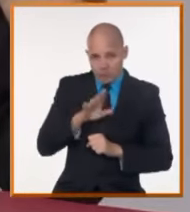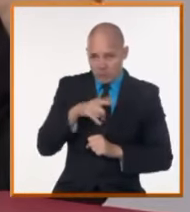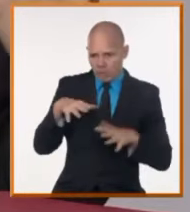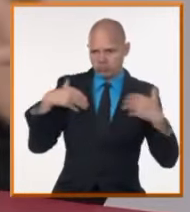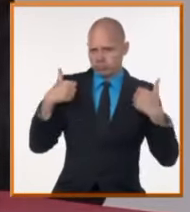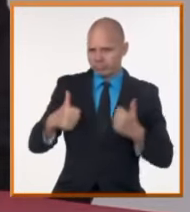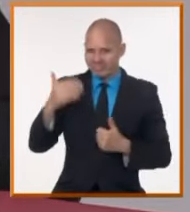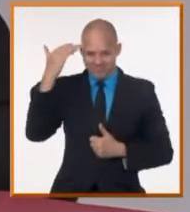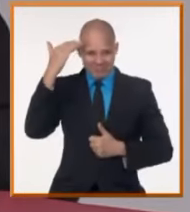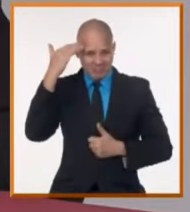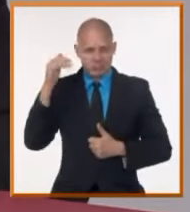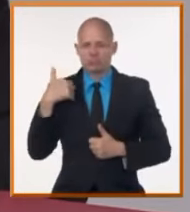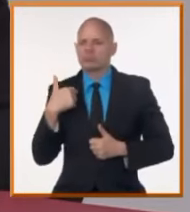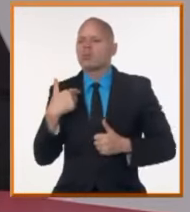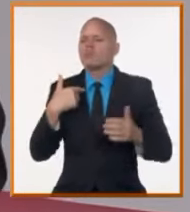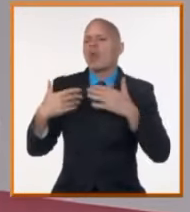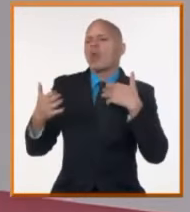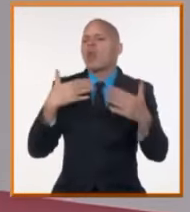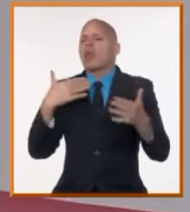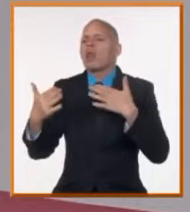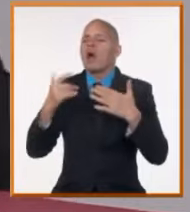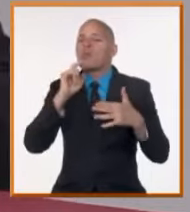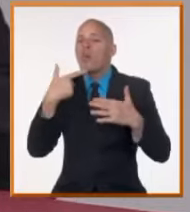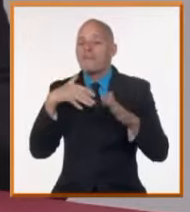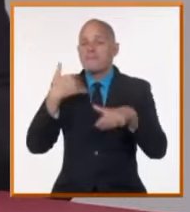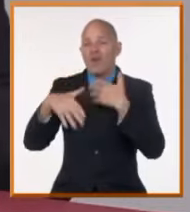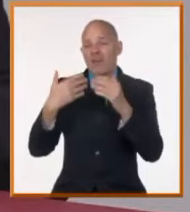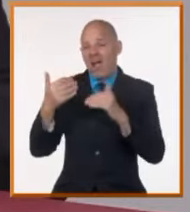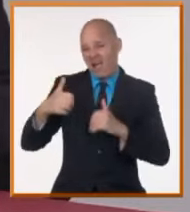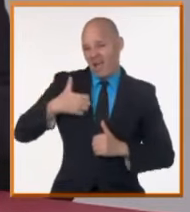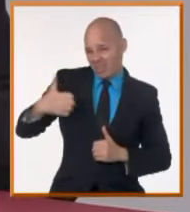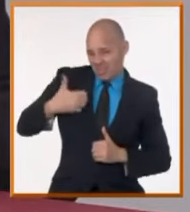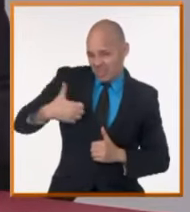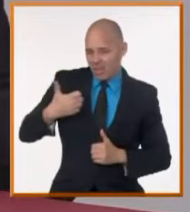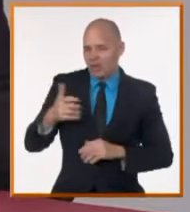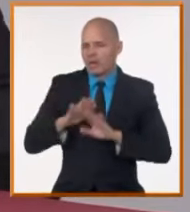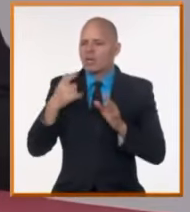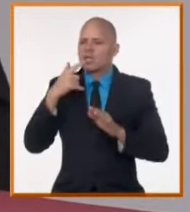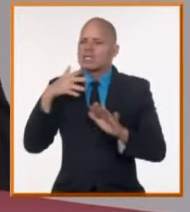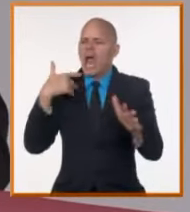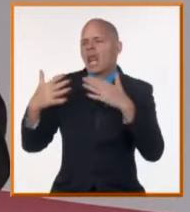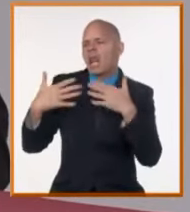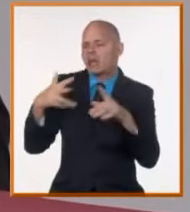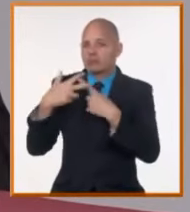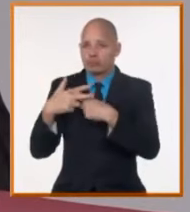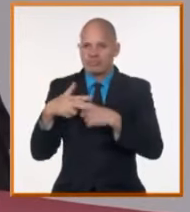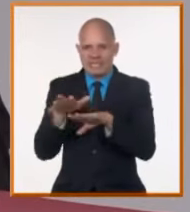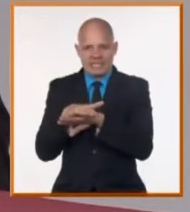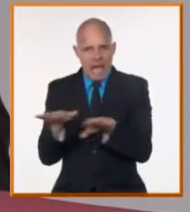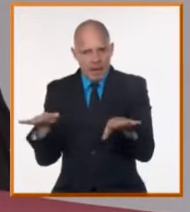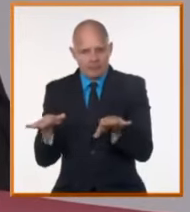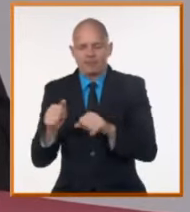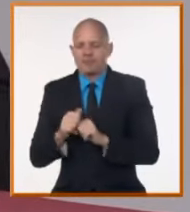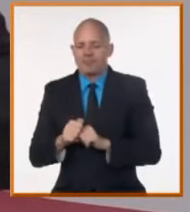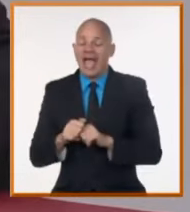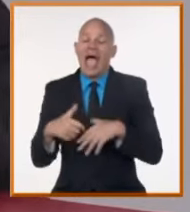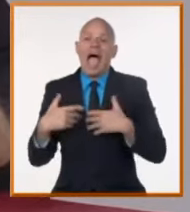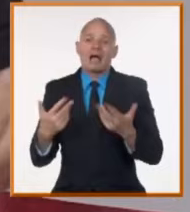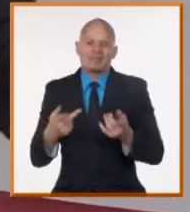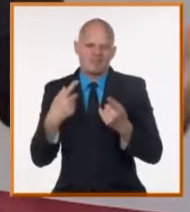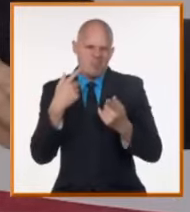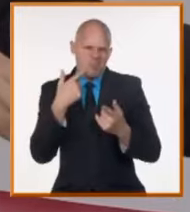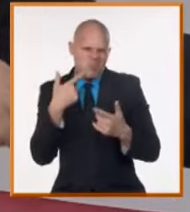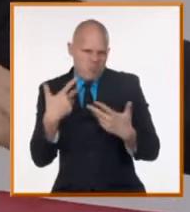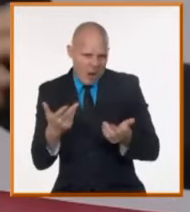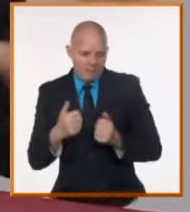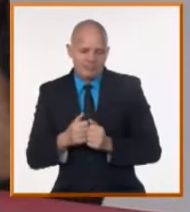qué van a hacer, tienen preocupación. Piensan que si España, Fernando VII, le puede regalar Cuba a